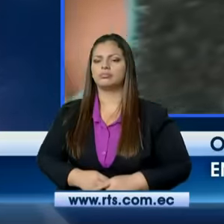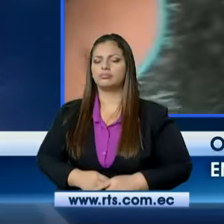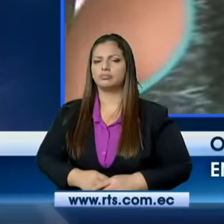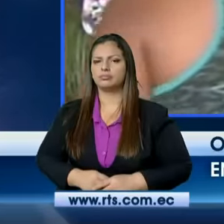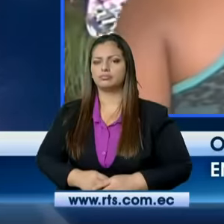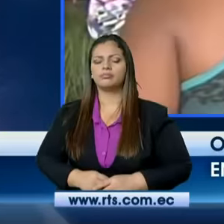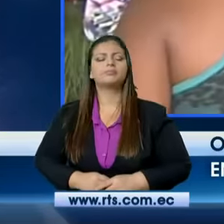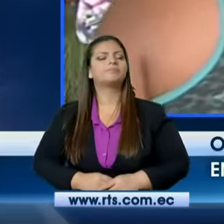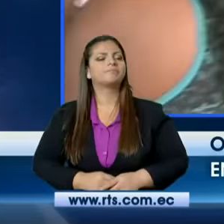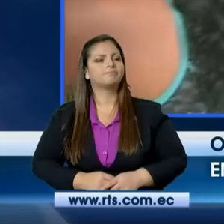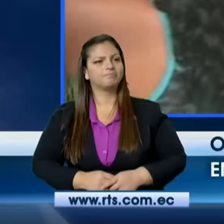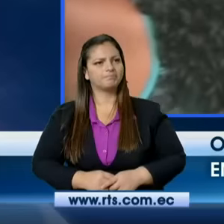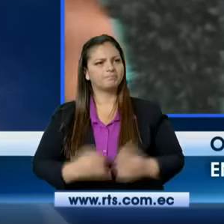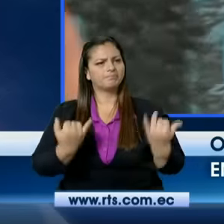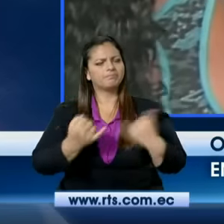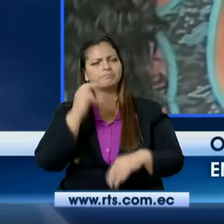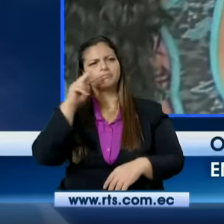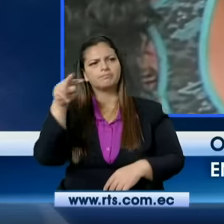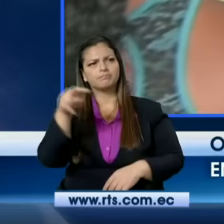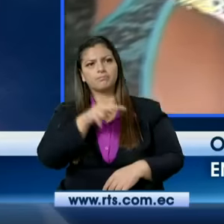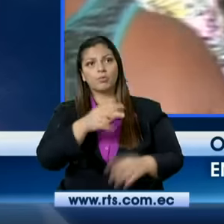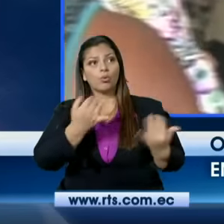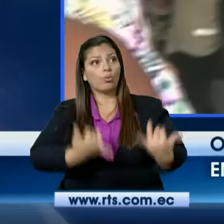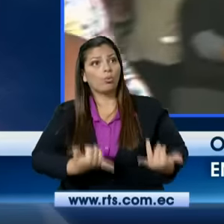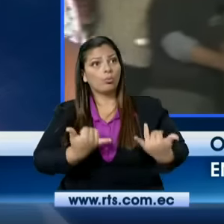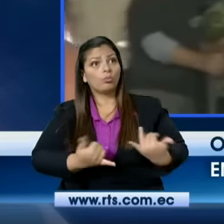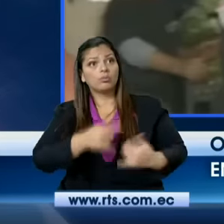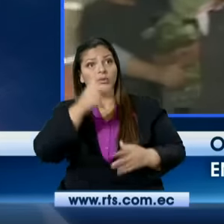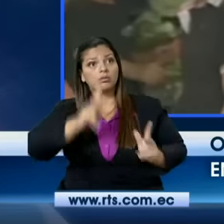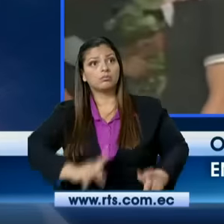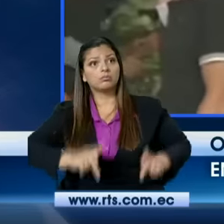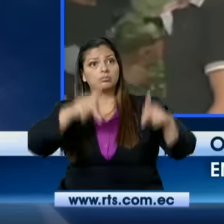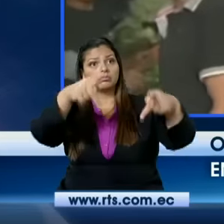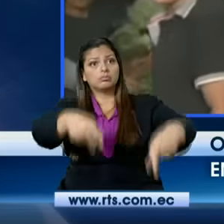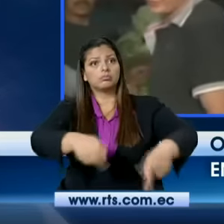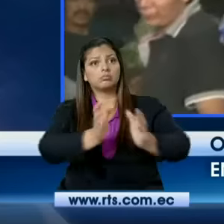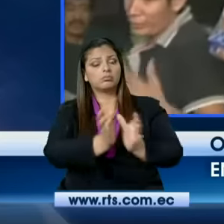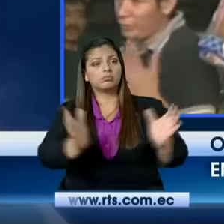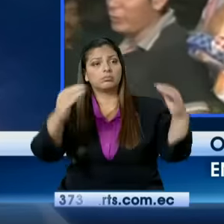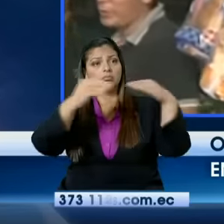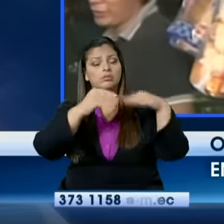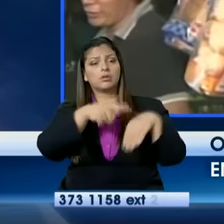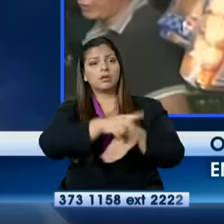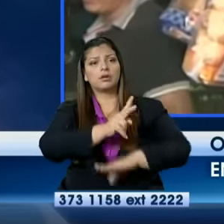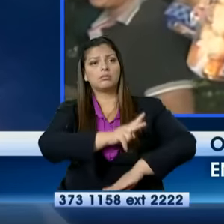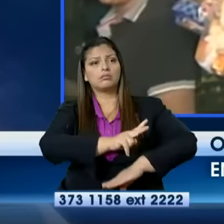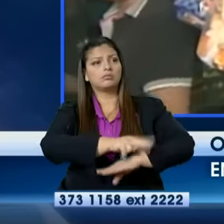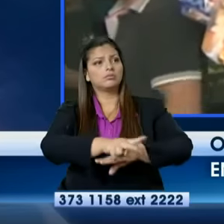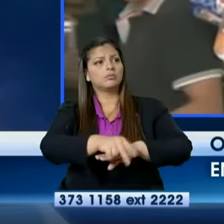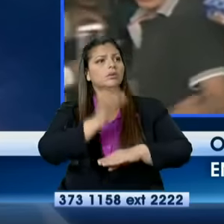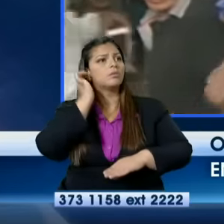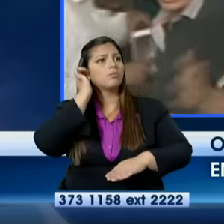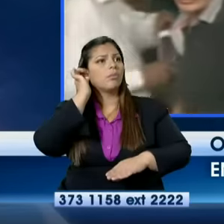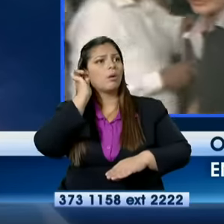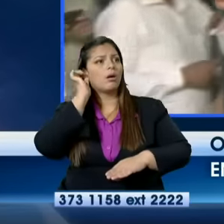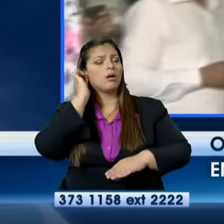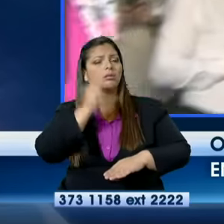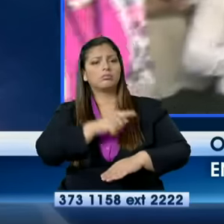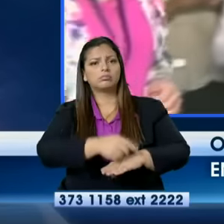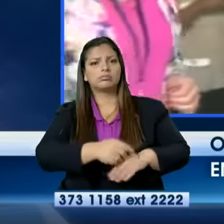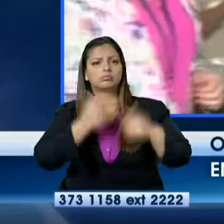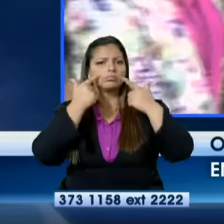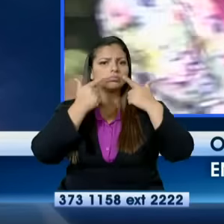El control, esas tomas que estamos viendo, intendente, es en vivo. Hay una comisaria, ahí está la señora comisaria, ¿no? Sí. Bien, lo que se está realizando en